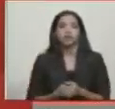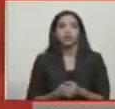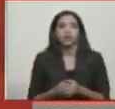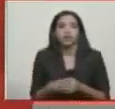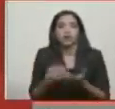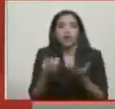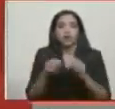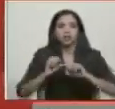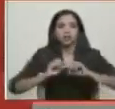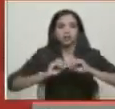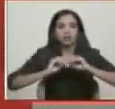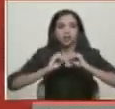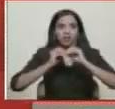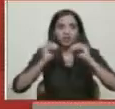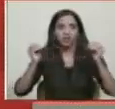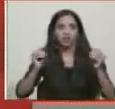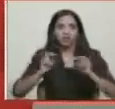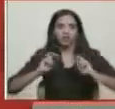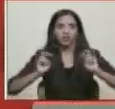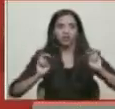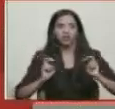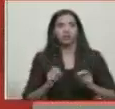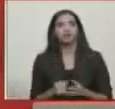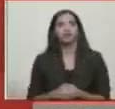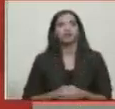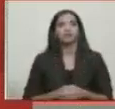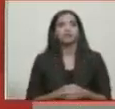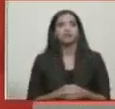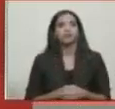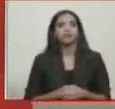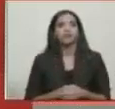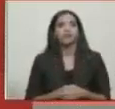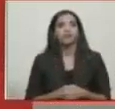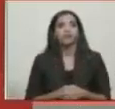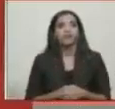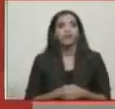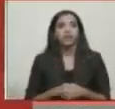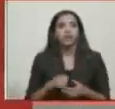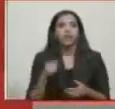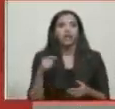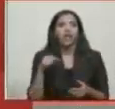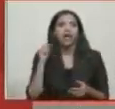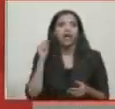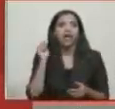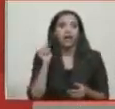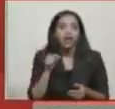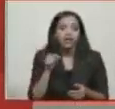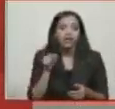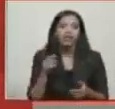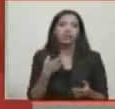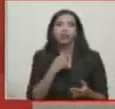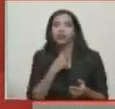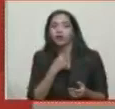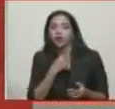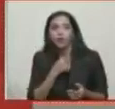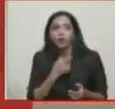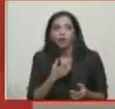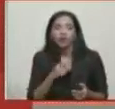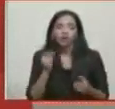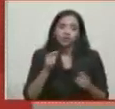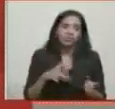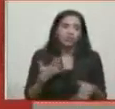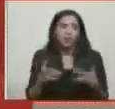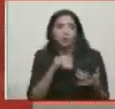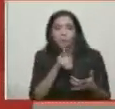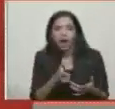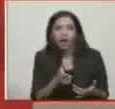el compañero Pedro, que ayer lo suscribimos, el compañero Mango y yo, al que le caiga, que le chupe. Y si usted se sintió aludido,